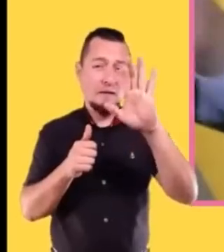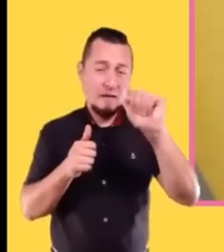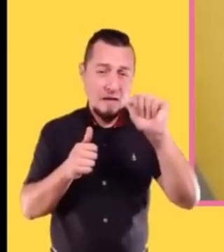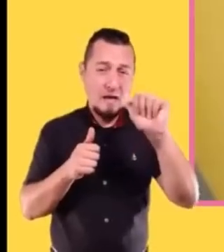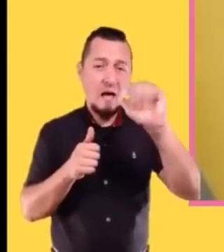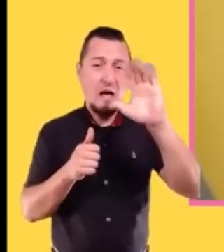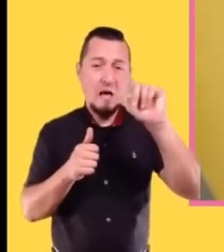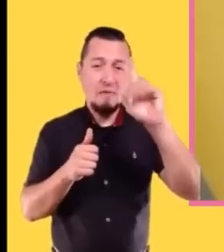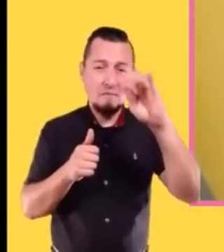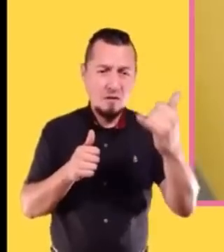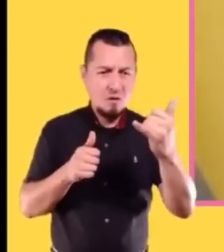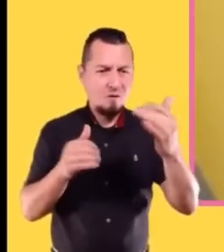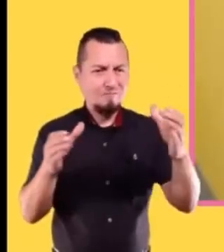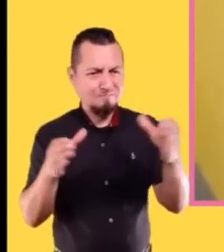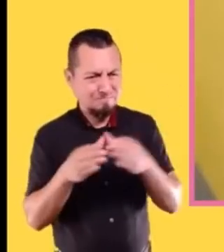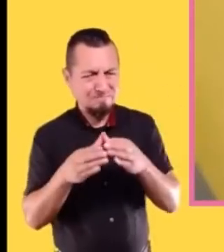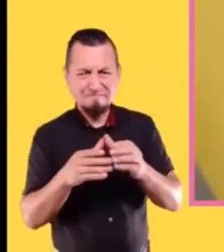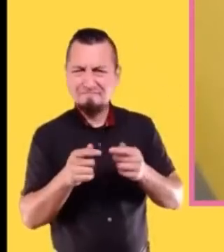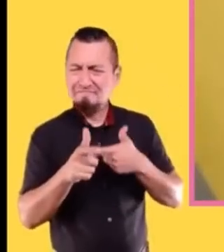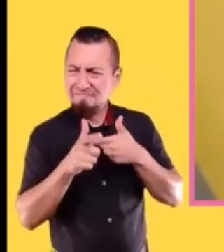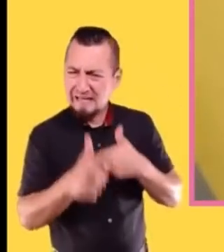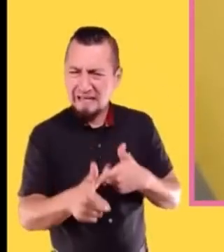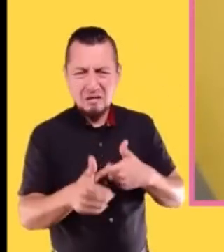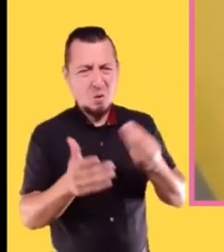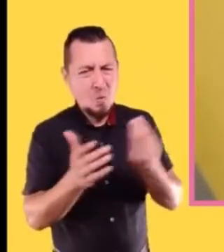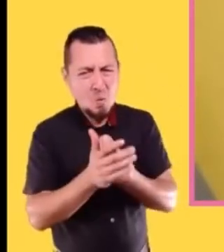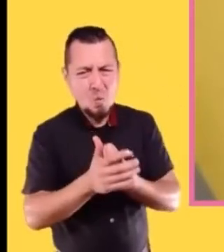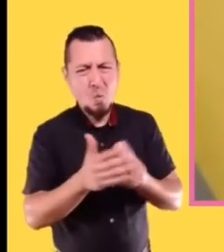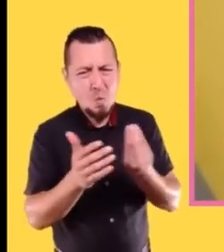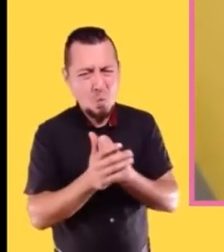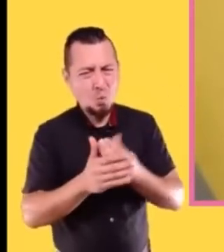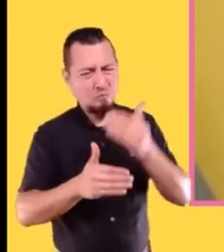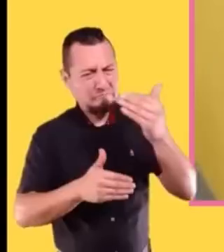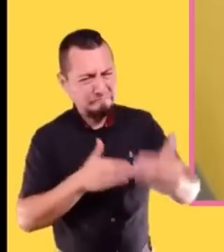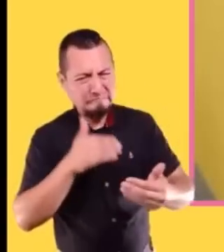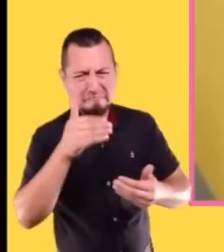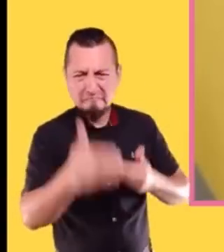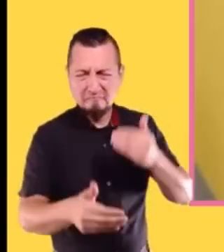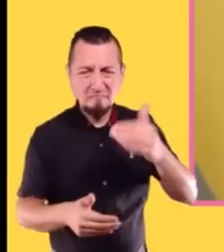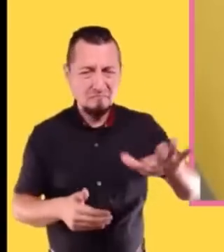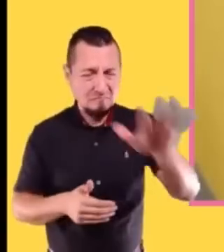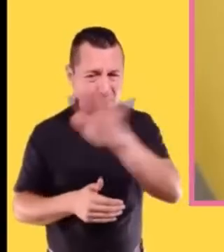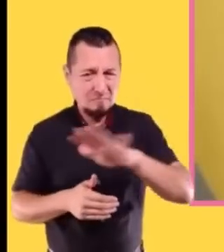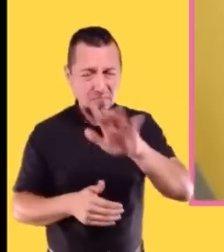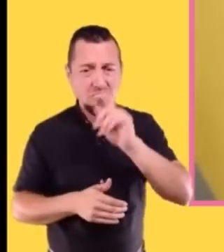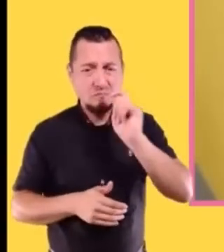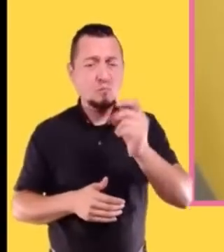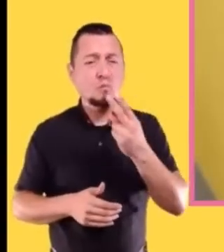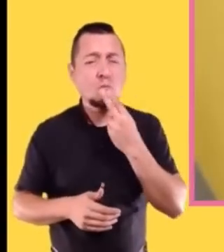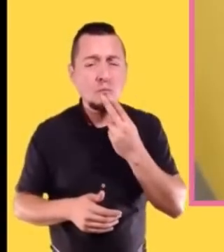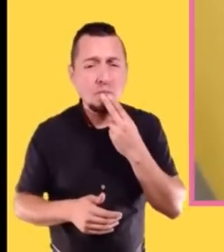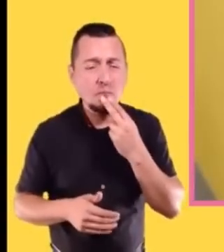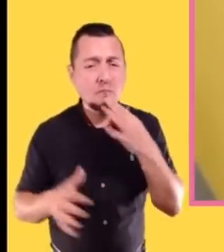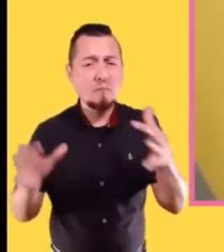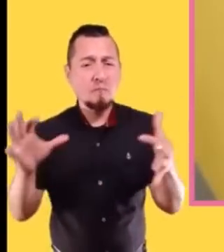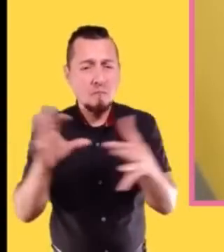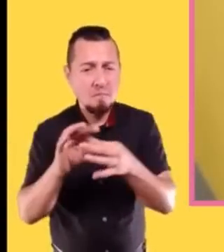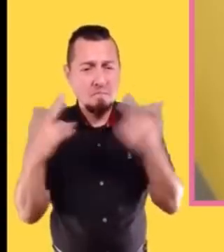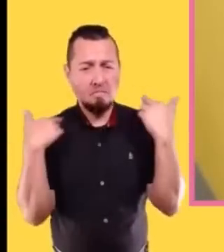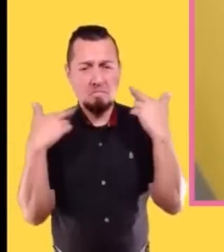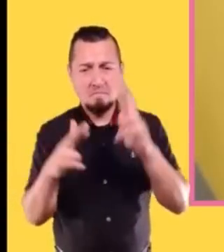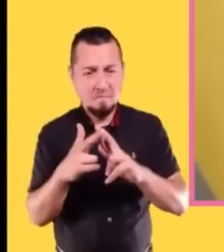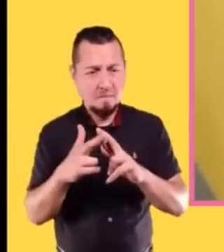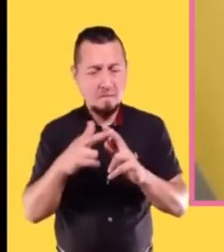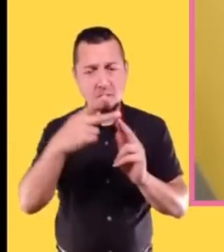formación constante en la que han participado miles y miles de maestros, es temático, es en función al nivel que imparten los maestros.